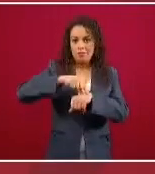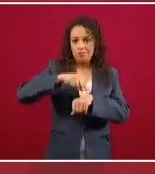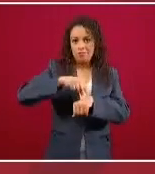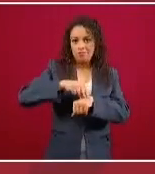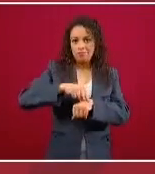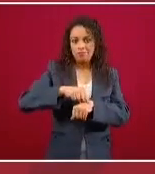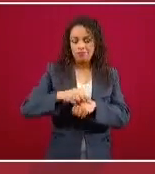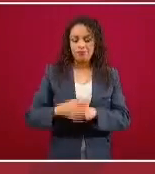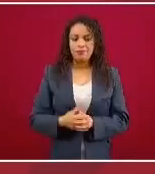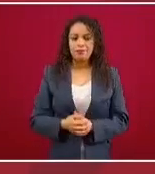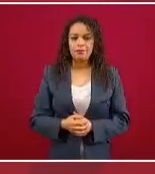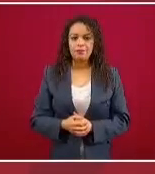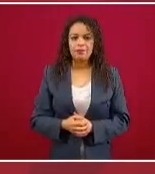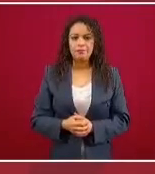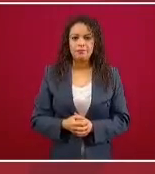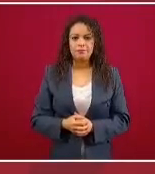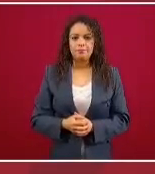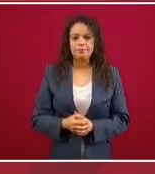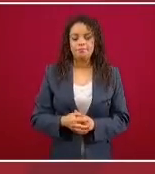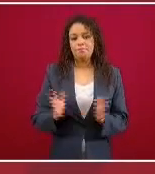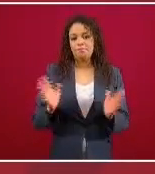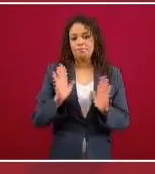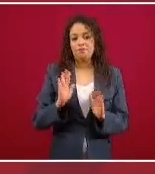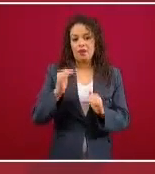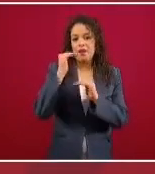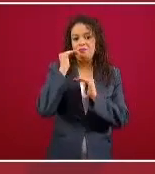Se limitaba el acceso